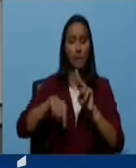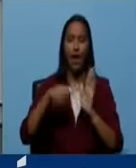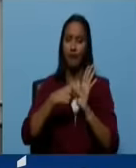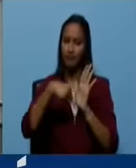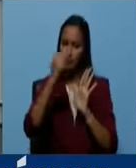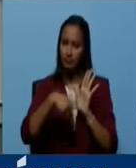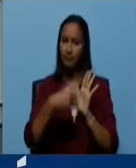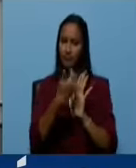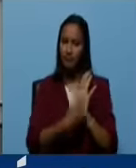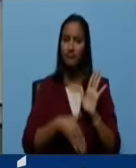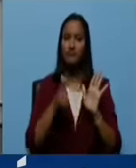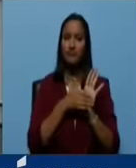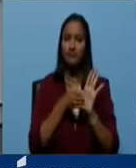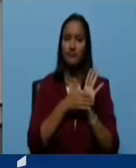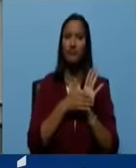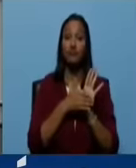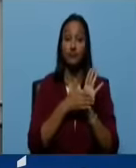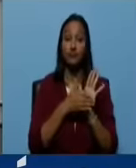el propio pacto